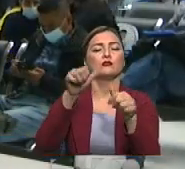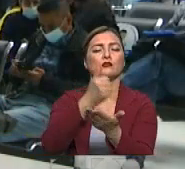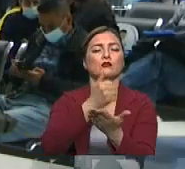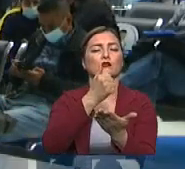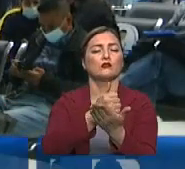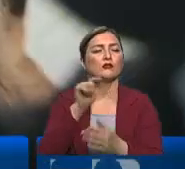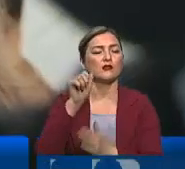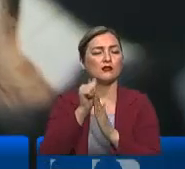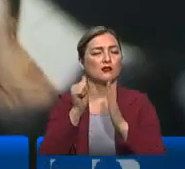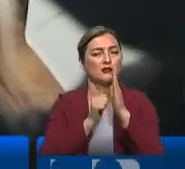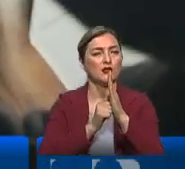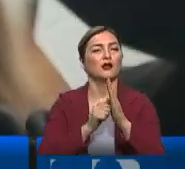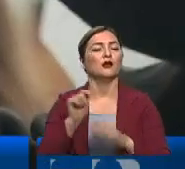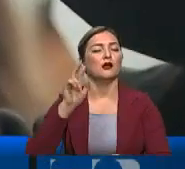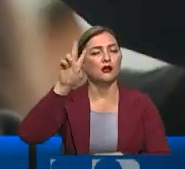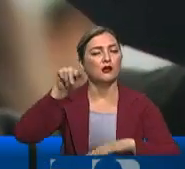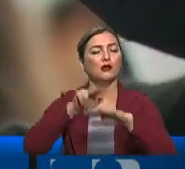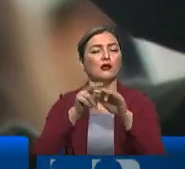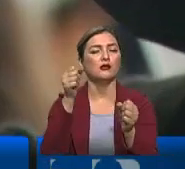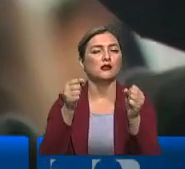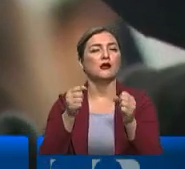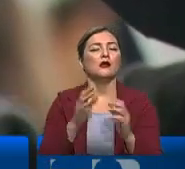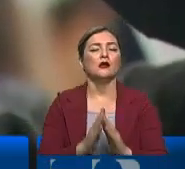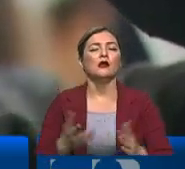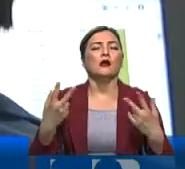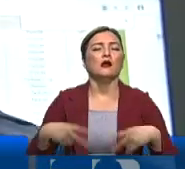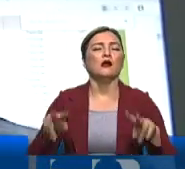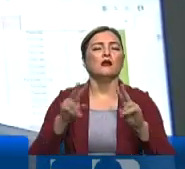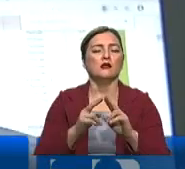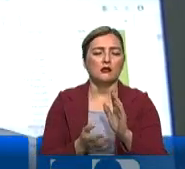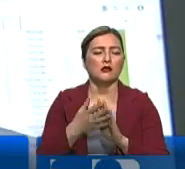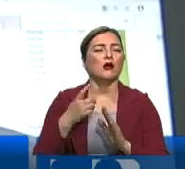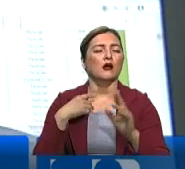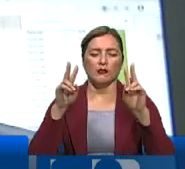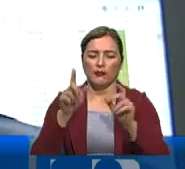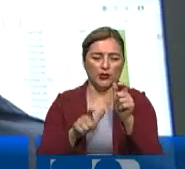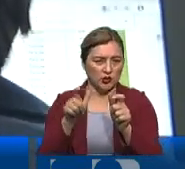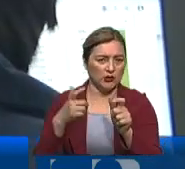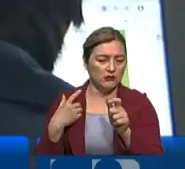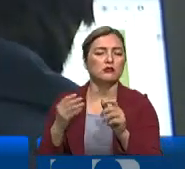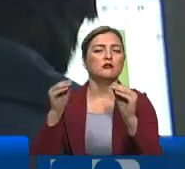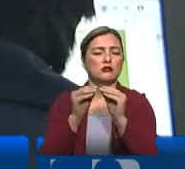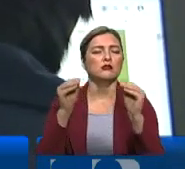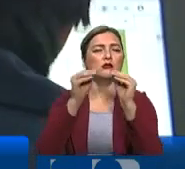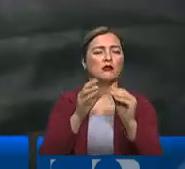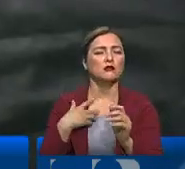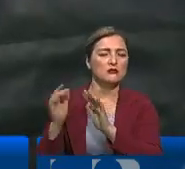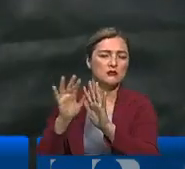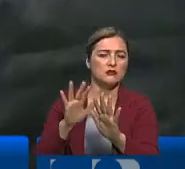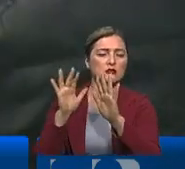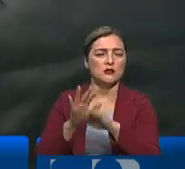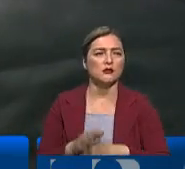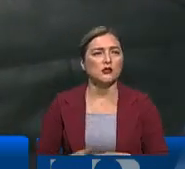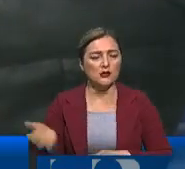matriculación de la AMT, este incremento de demanda se debe a que por una semana el servicio estuvo suspendido tras el hackeo que sufrió el sistema de la